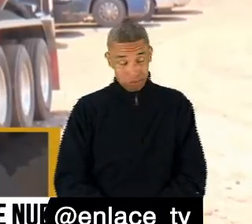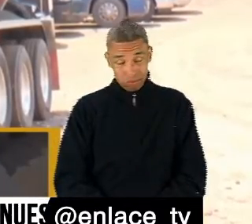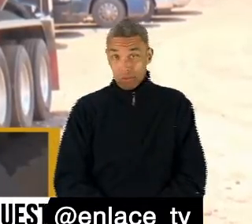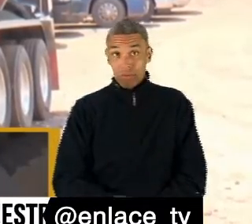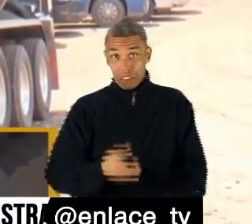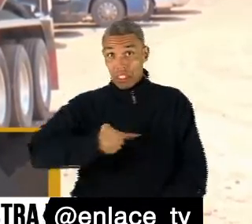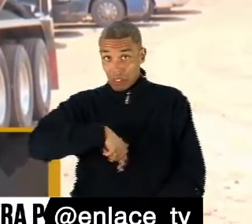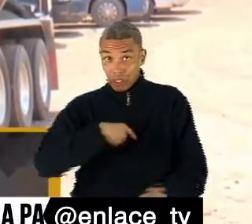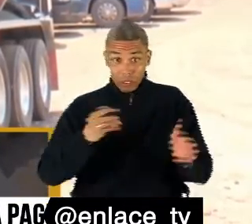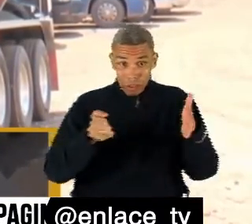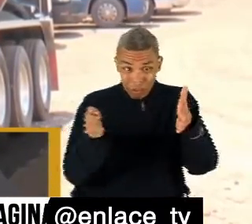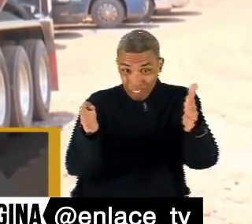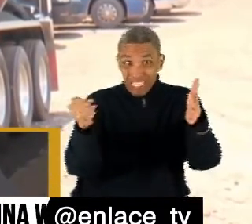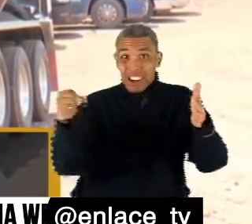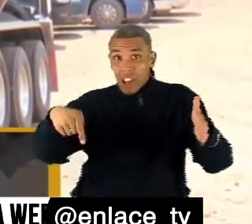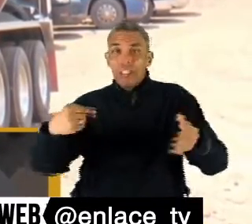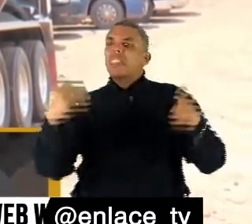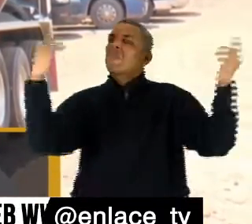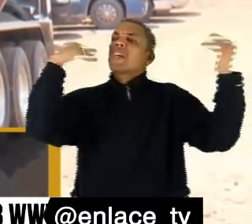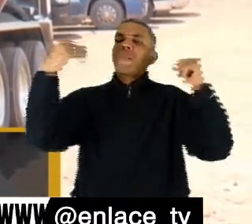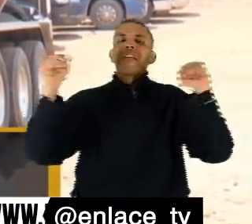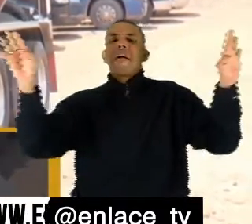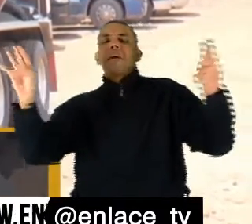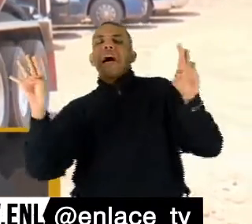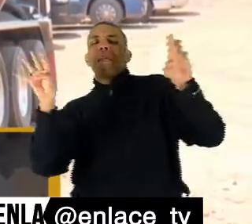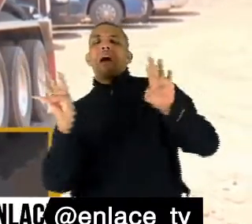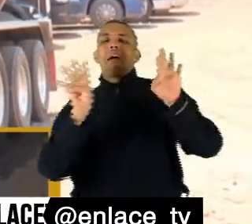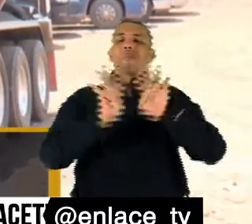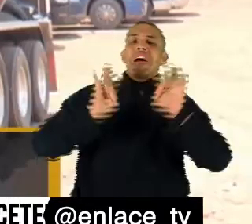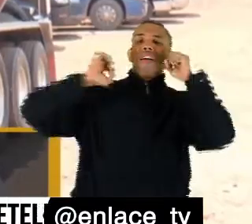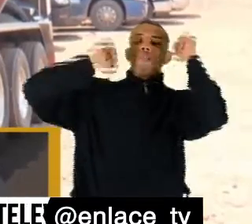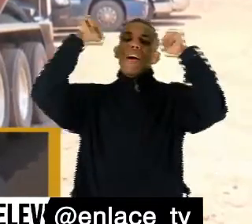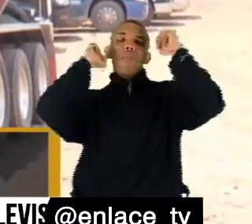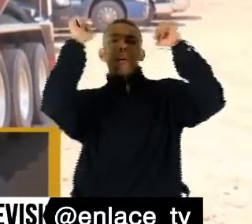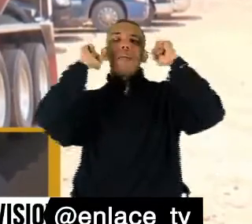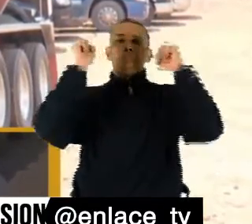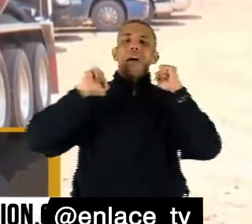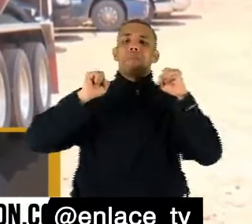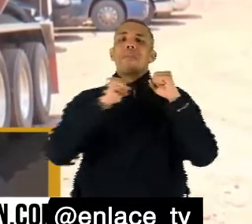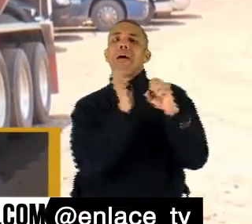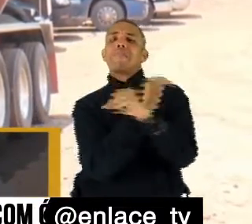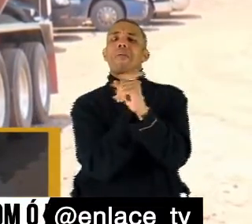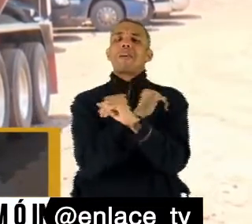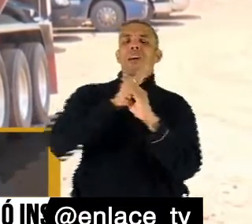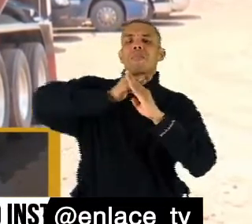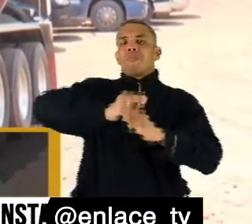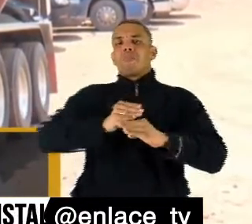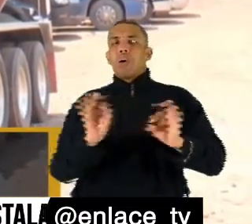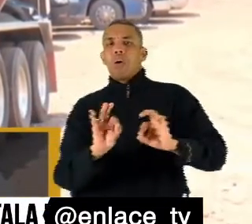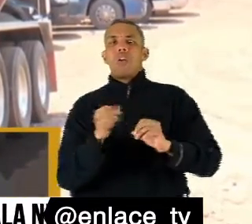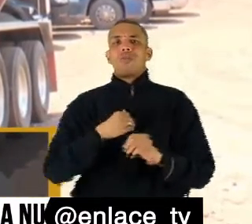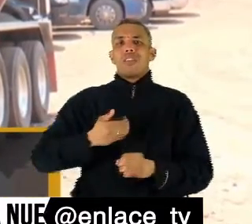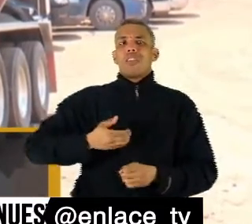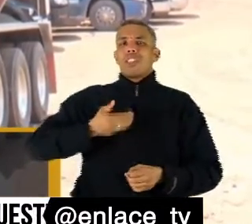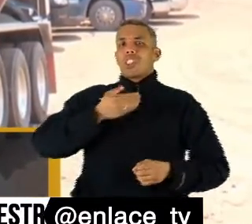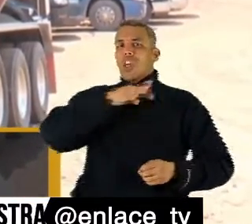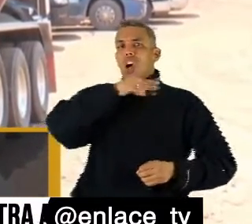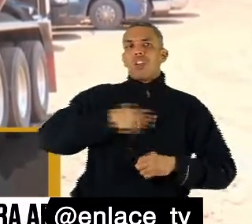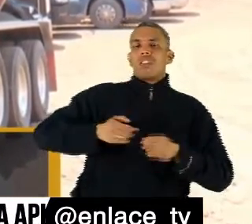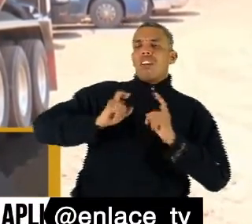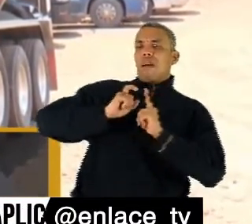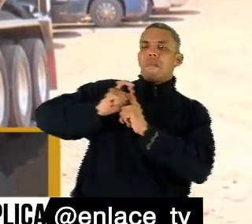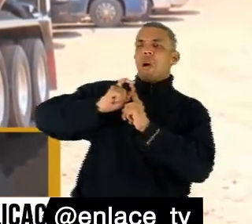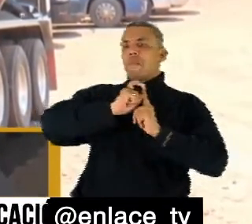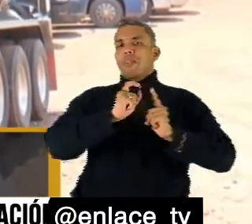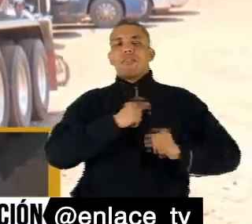nos insultamos, no tenemos ningún enfrentamiento con ningún compañero, con nadie de ninguna empresa. Simplemente nos acercamos